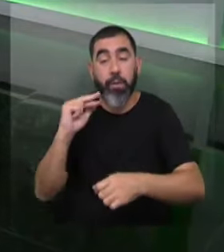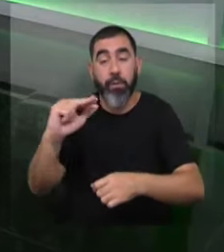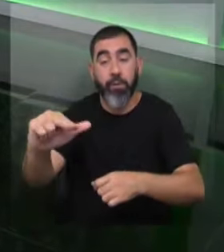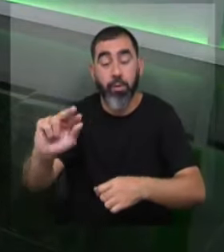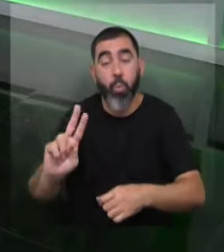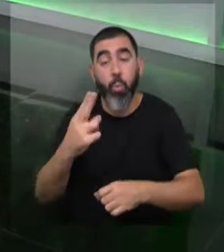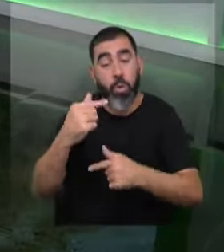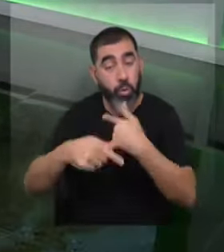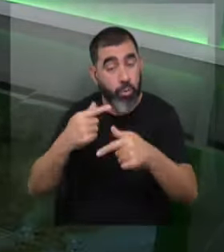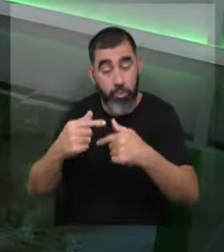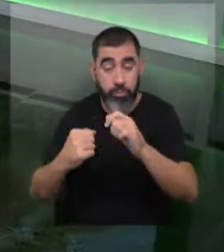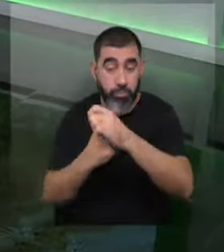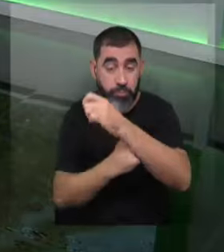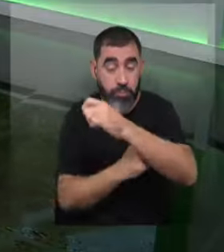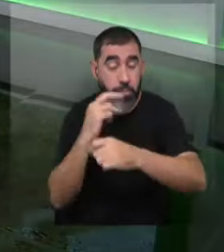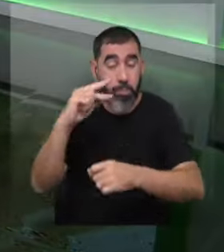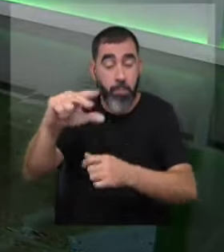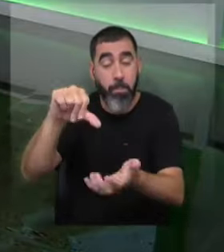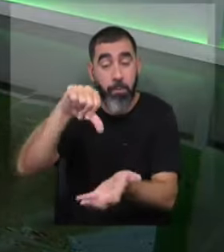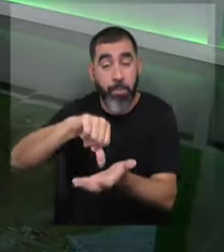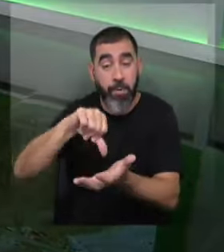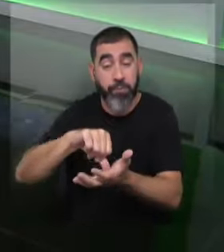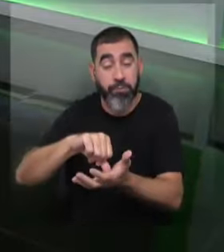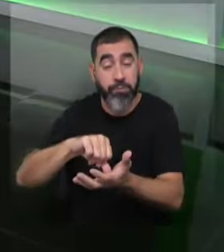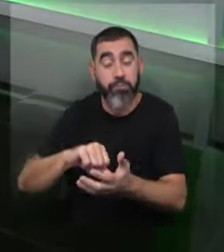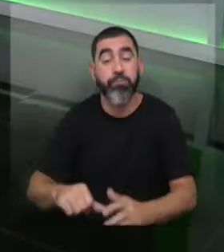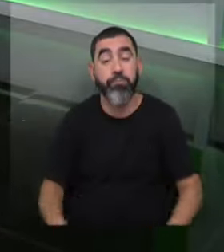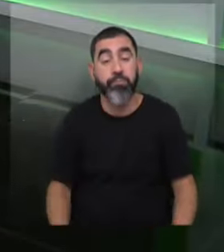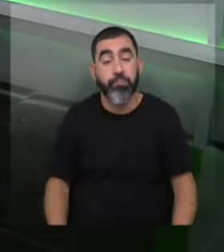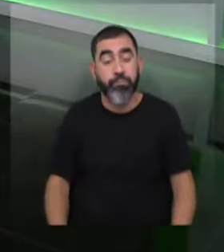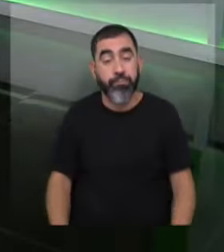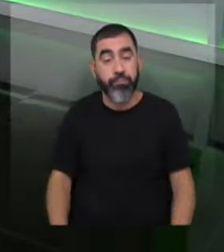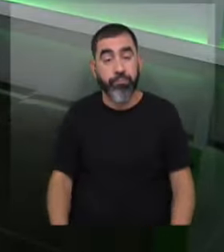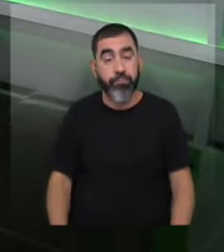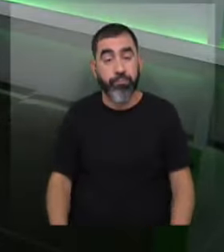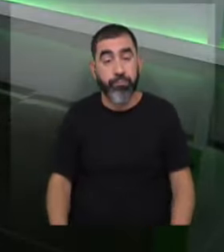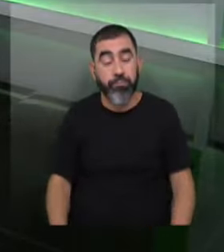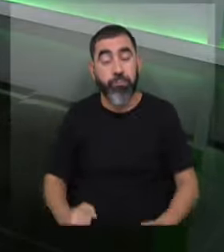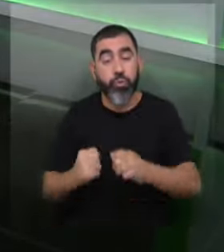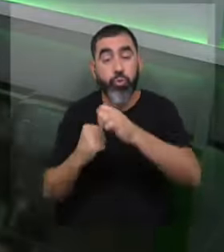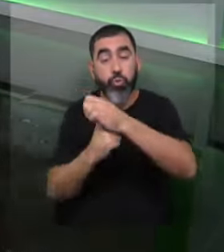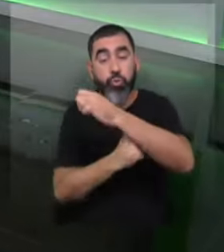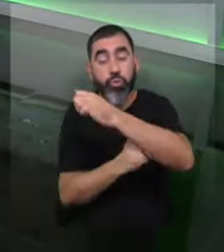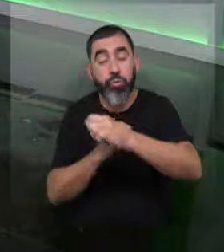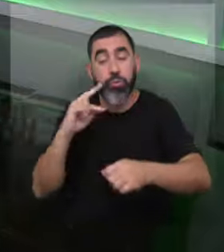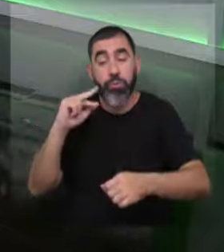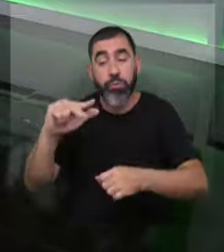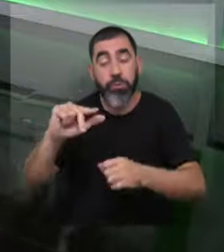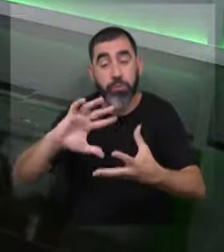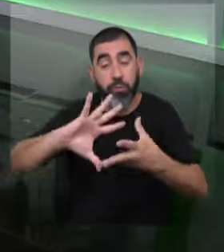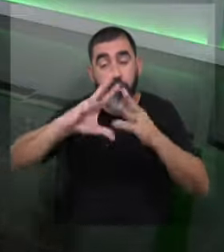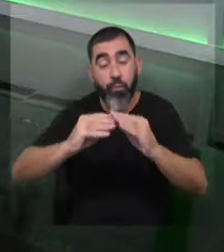Uruguay siga siendo el país que conocemos o que avance por lo menos en este esquema, la sostenibilidad en cuanto a su